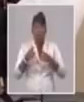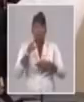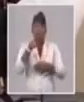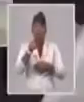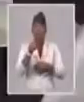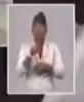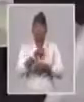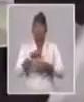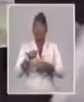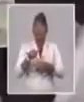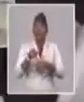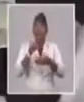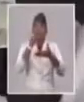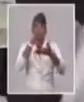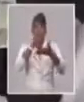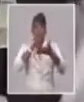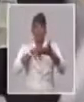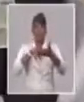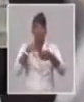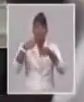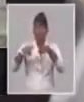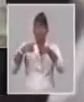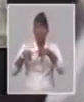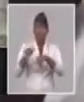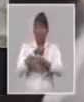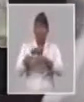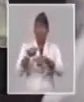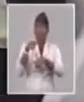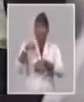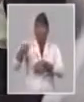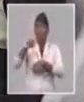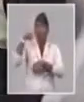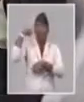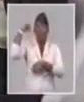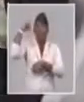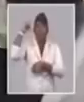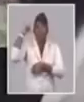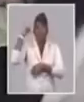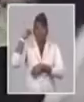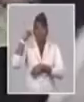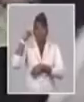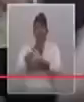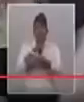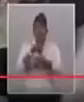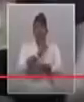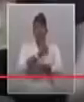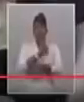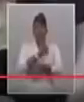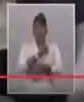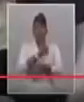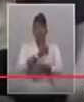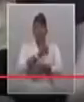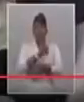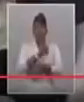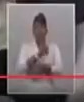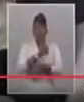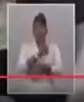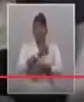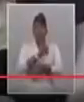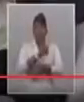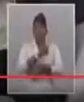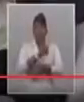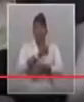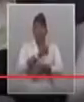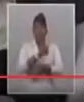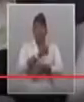decir, vulgar, la manera de tratar de disminuir a la otra persona. ¡Ay! Espera. Es